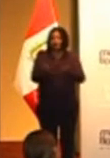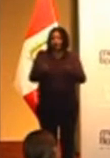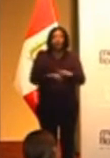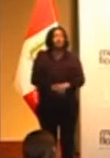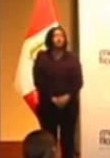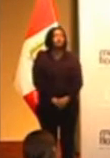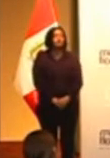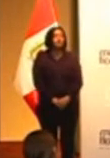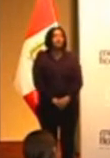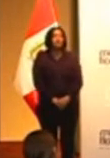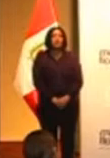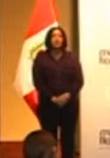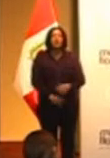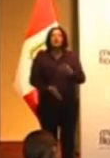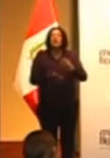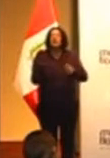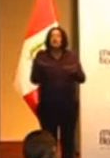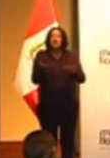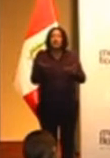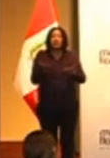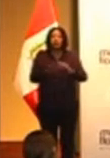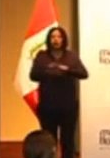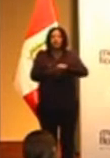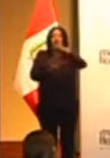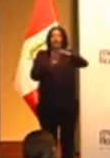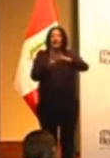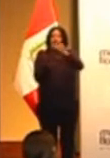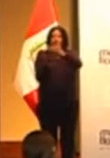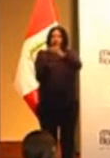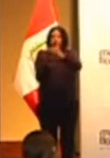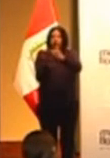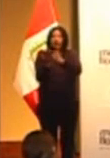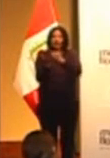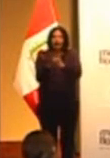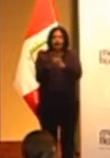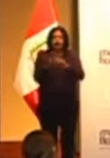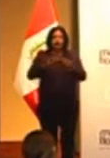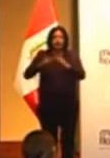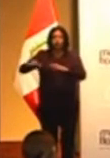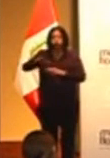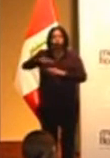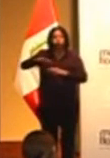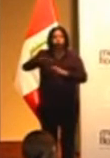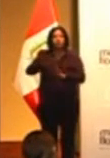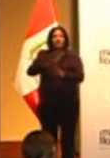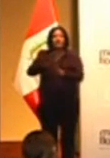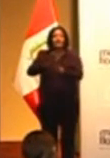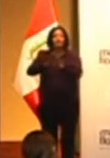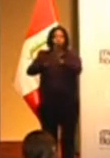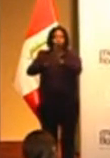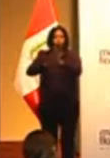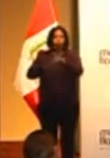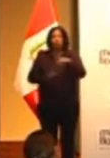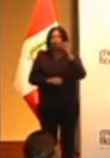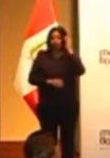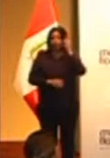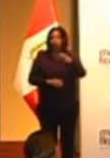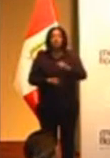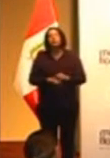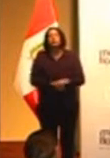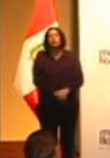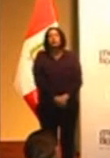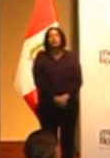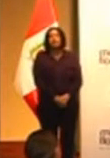lo que es la elaboración del Plan Urbano Distrital, el Plan de Desarrollo Urbano Distrital.